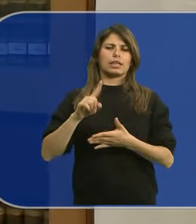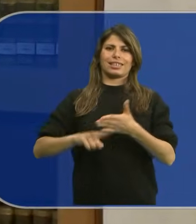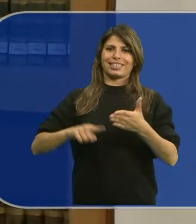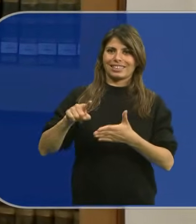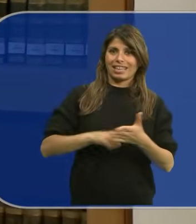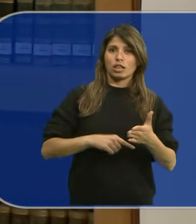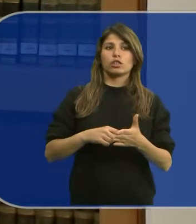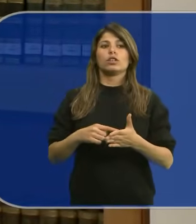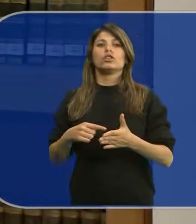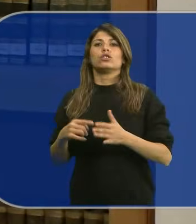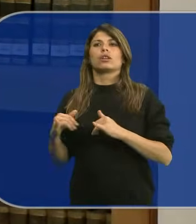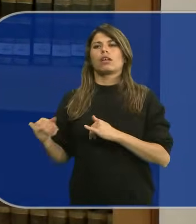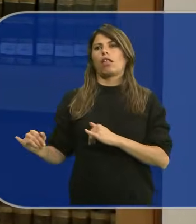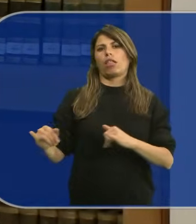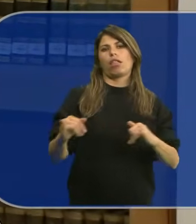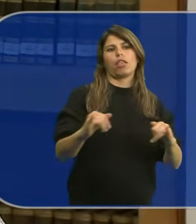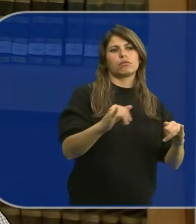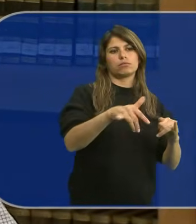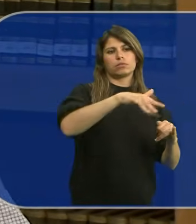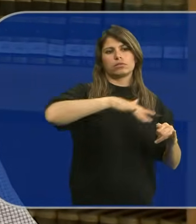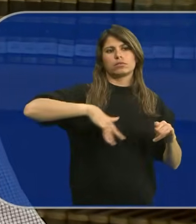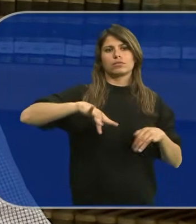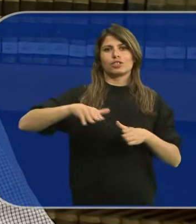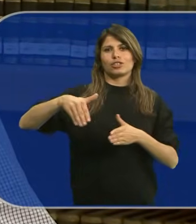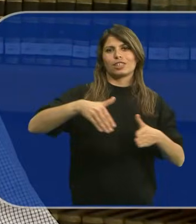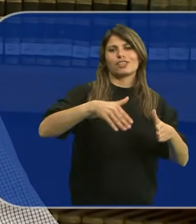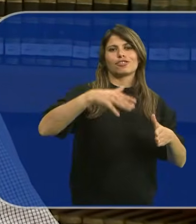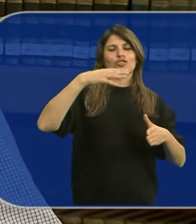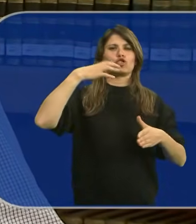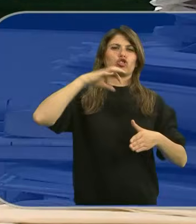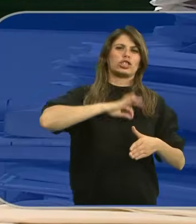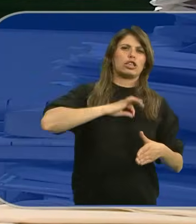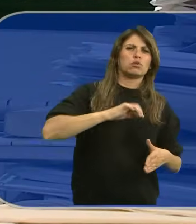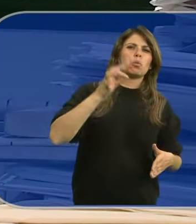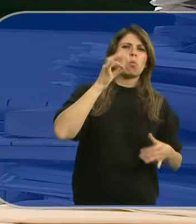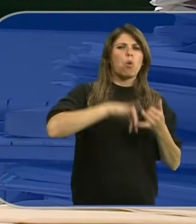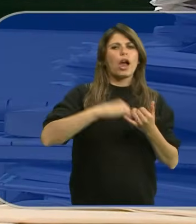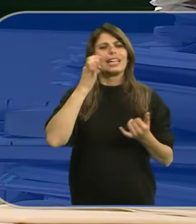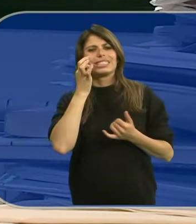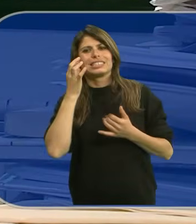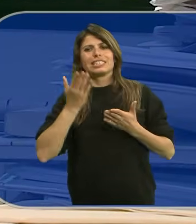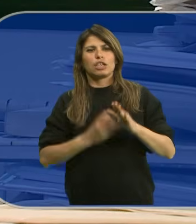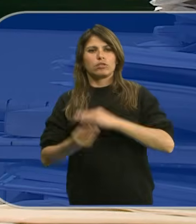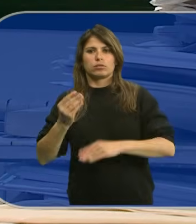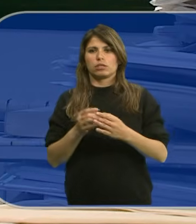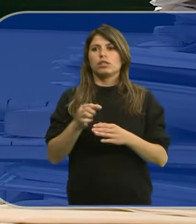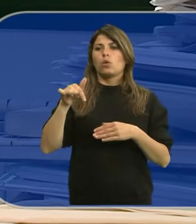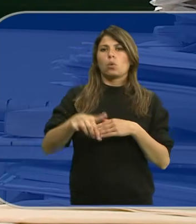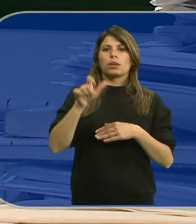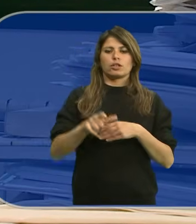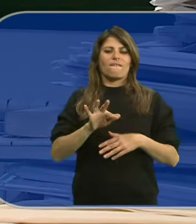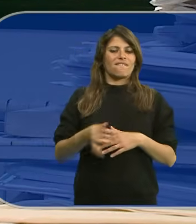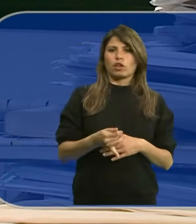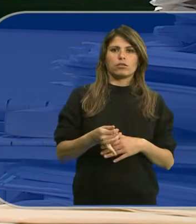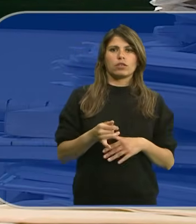grecianos que andáis vagando por estos nuestros reinos y señoríos con vuestras mujeres e hijos. Muy difícil expulsar a alguien que no está fijo en un sitio, que